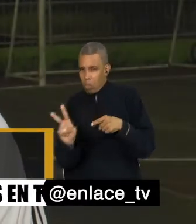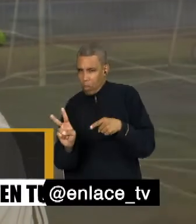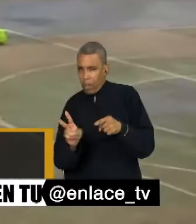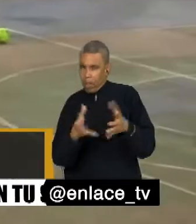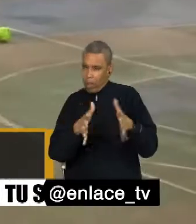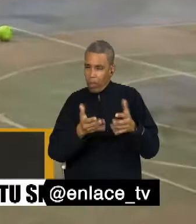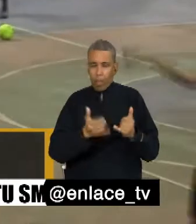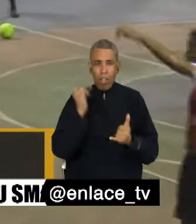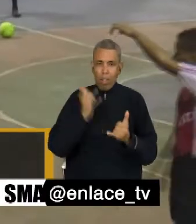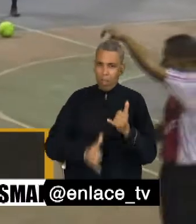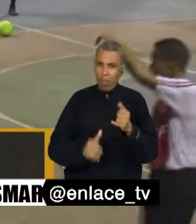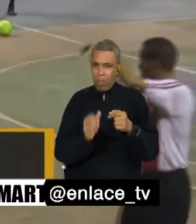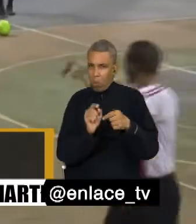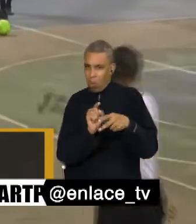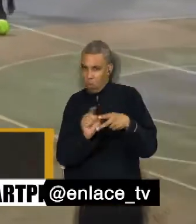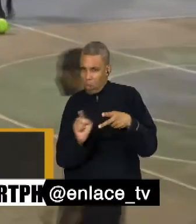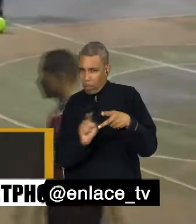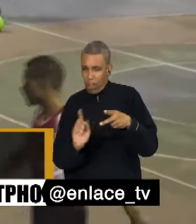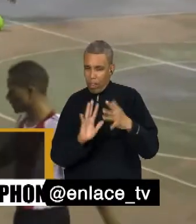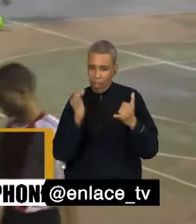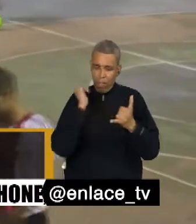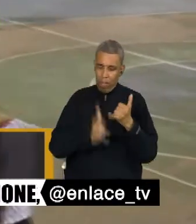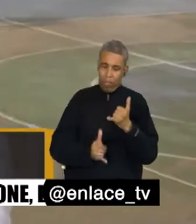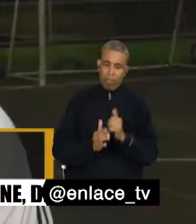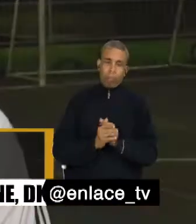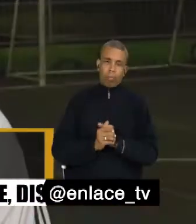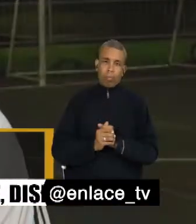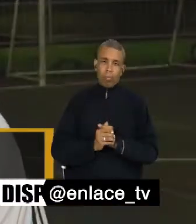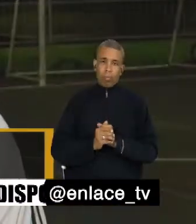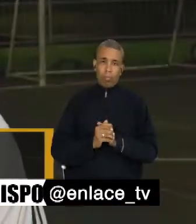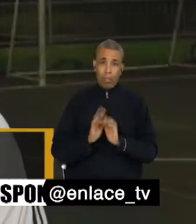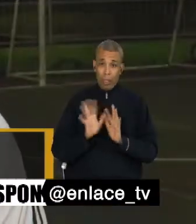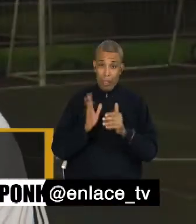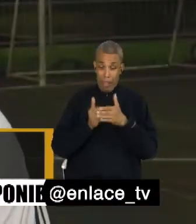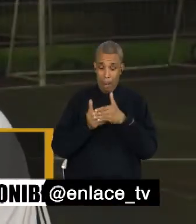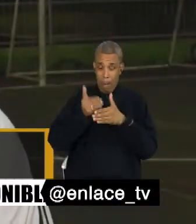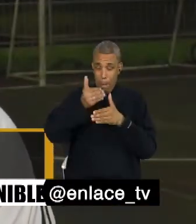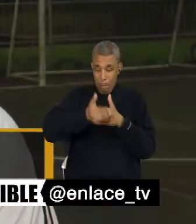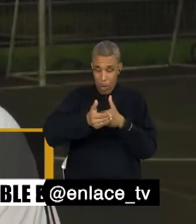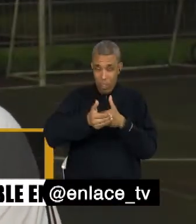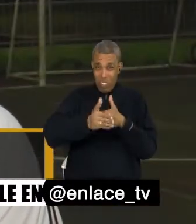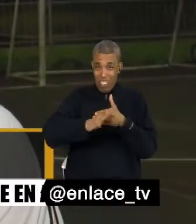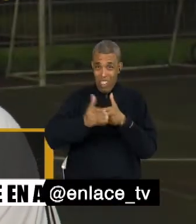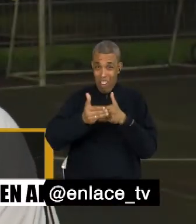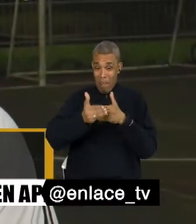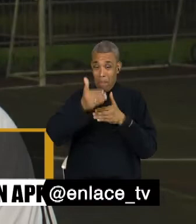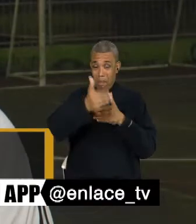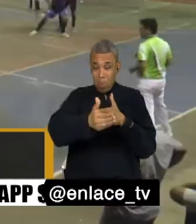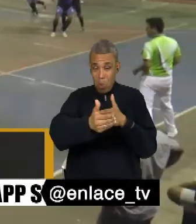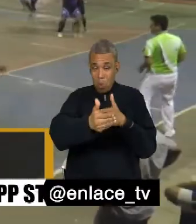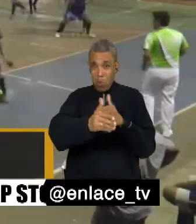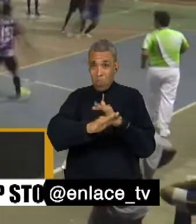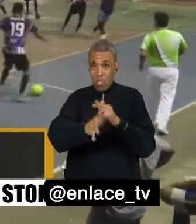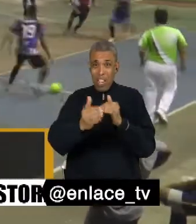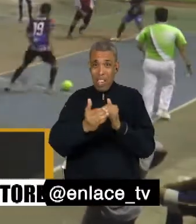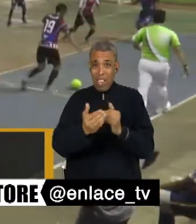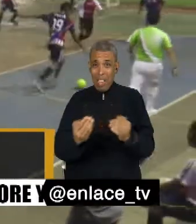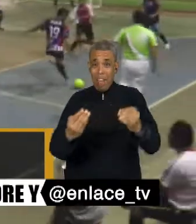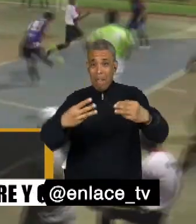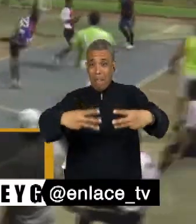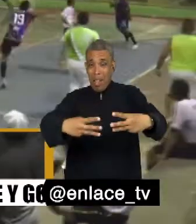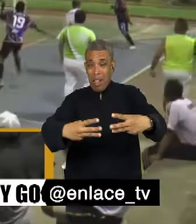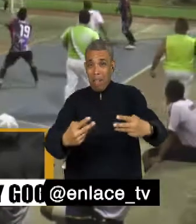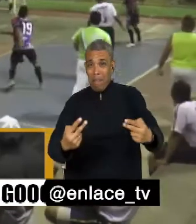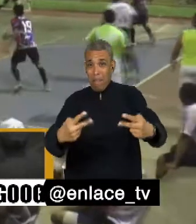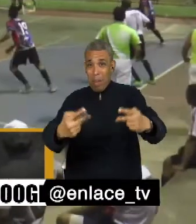que estamos en la primera ronda de eliminación directa, nos falta otra ronda de eliminación y nos faltan los 2 triangulares finales. Más de 10 equipos de